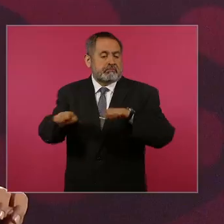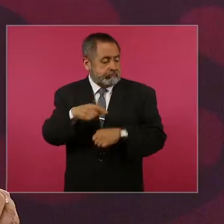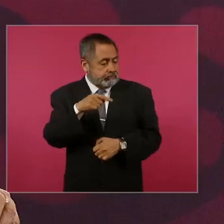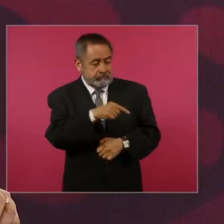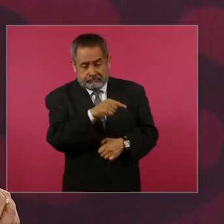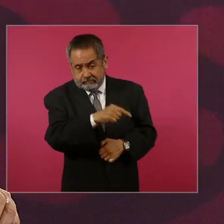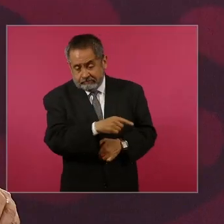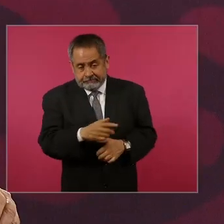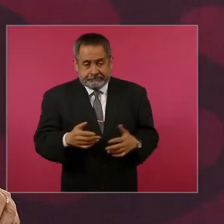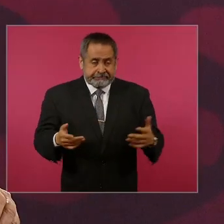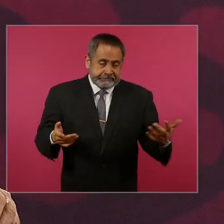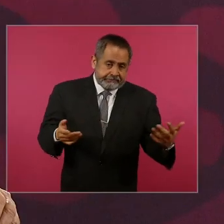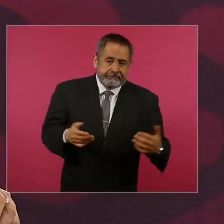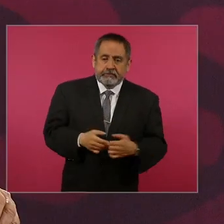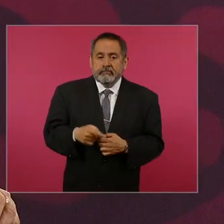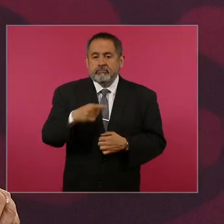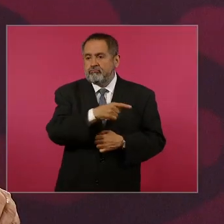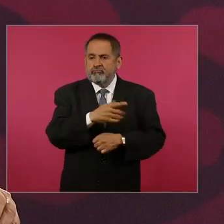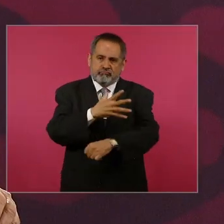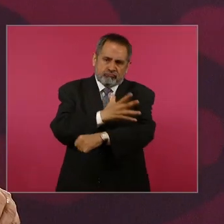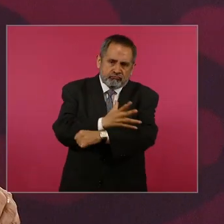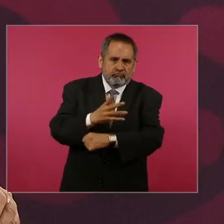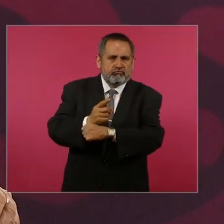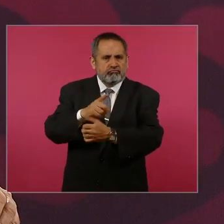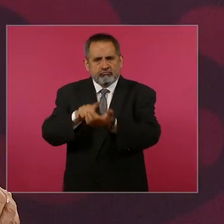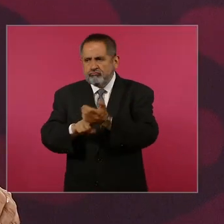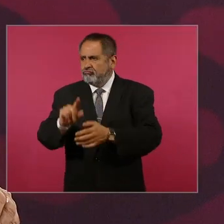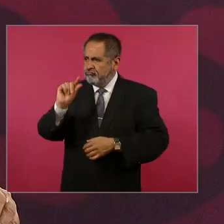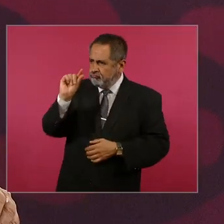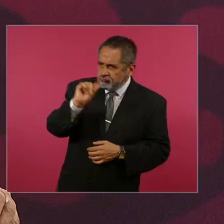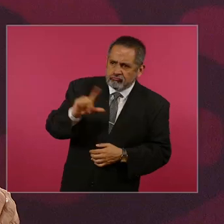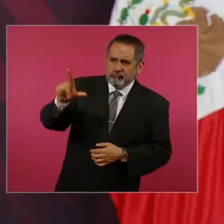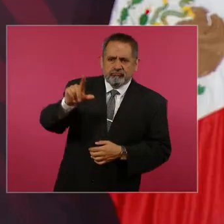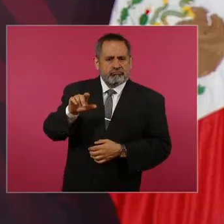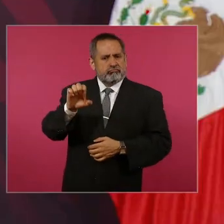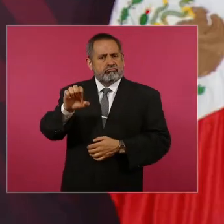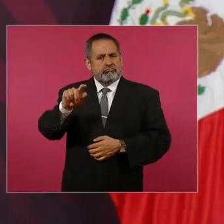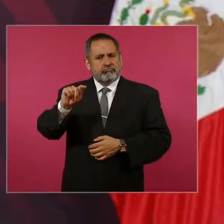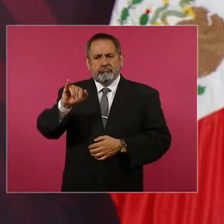no se actuó con profesionalismo, con ética.